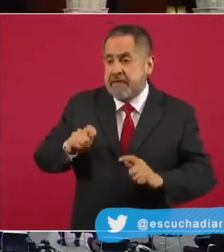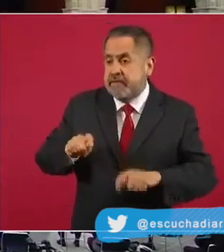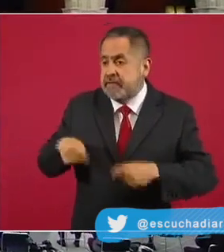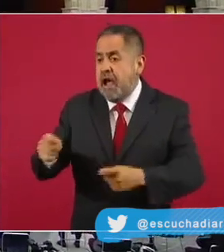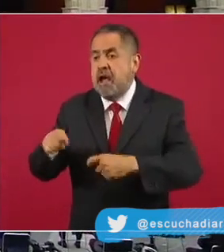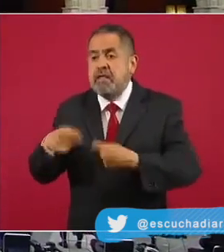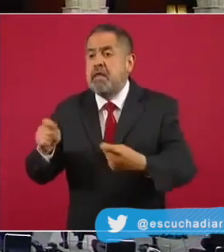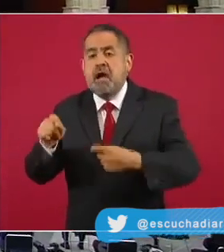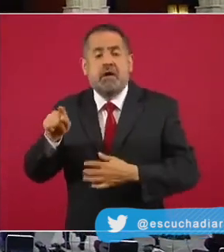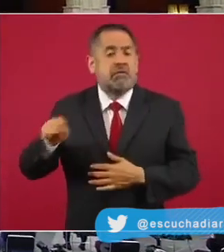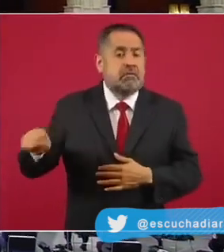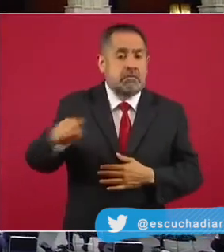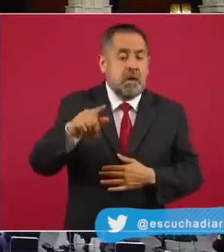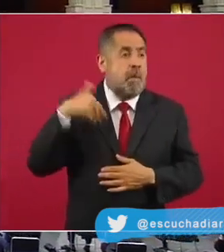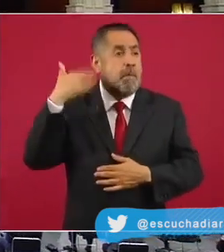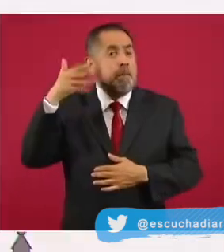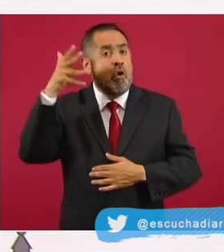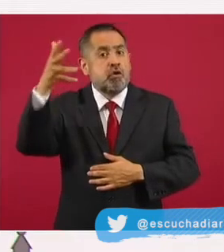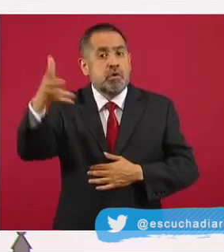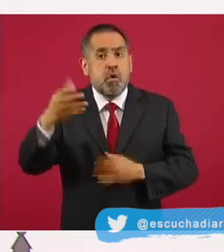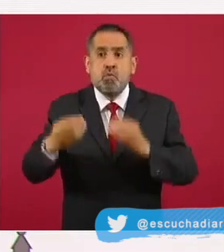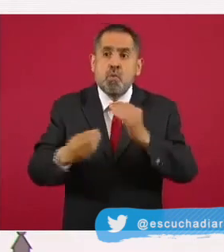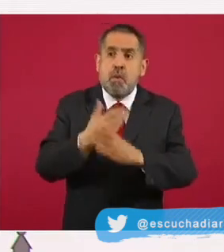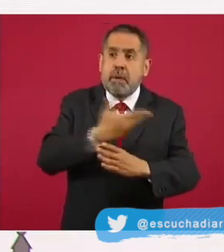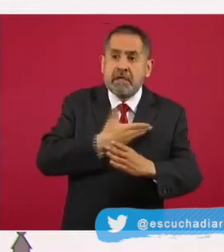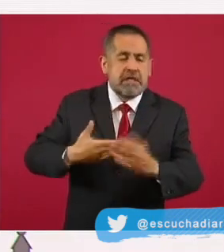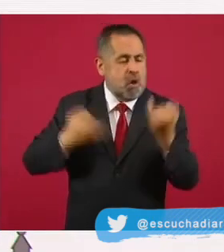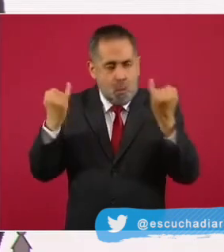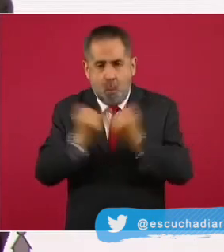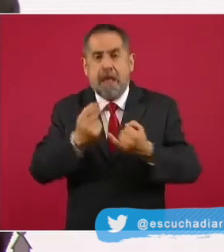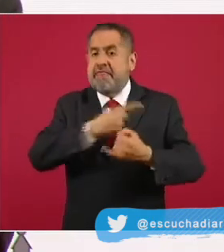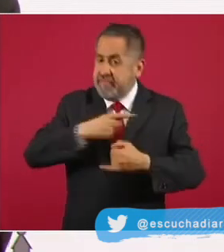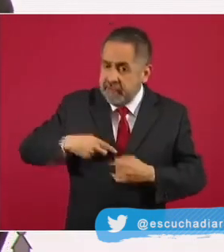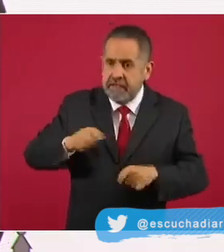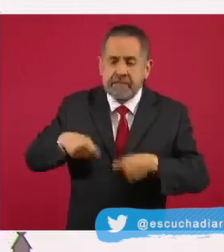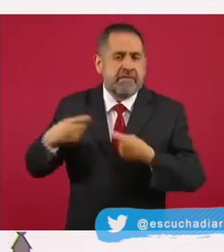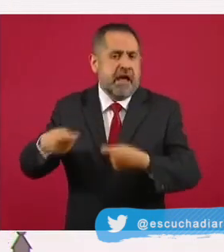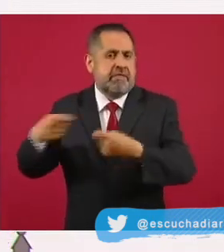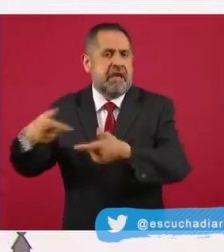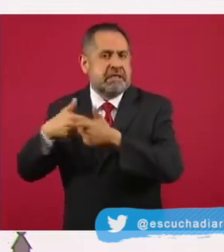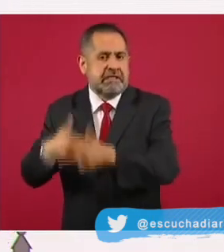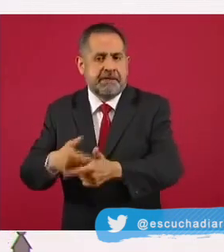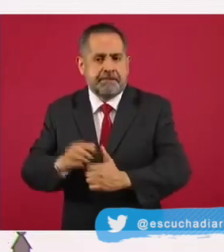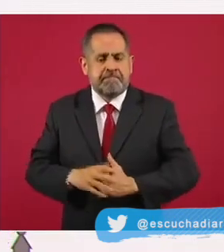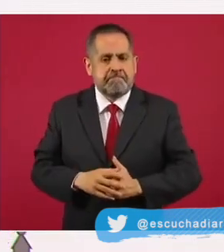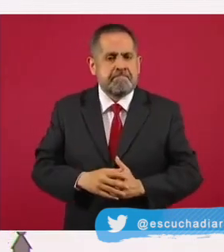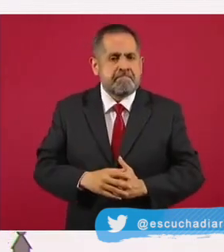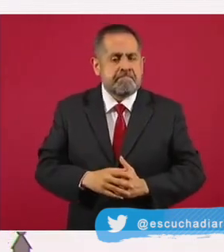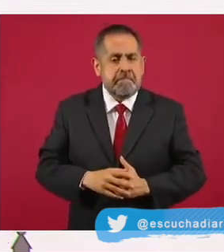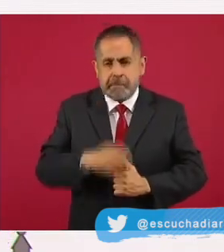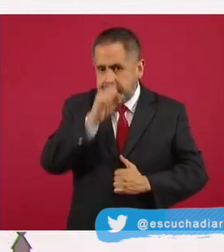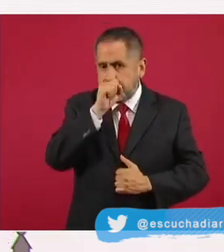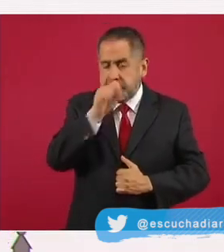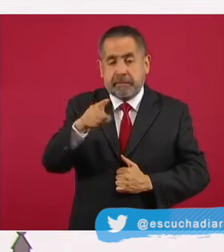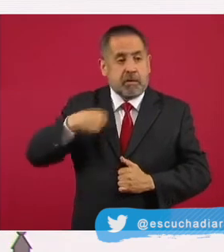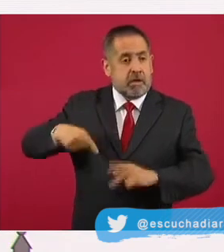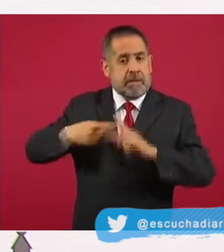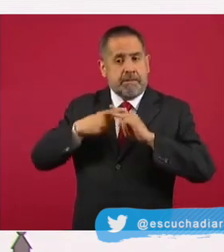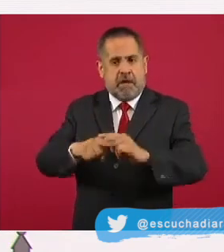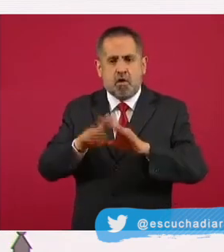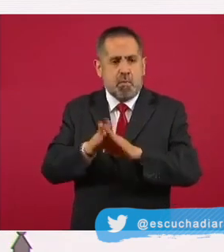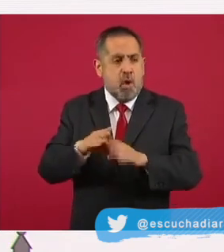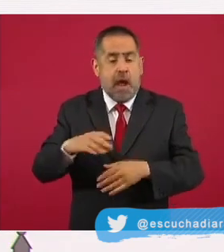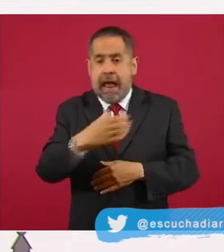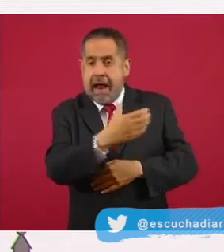quien esté en el gobierno. Además de estas acciones, desde el principio emprendimos el apoyo al